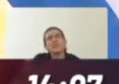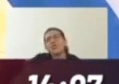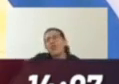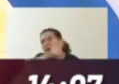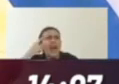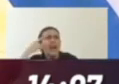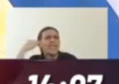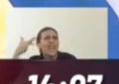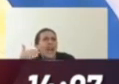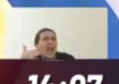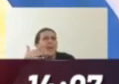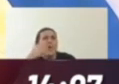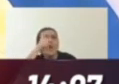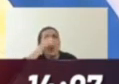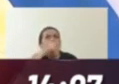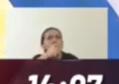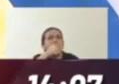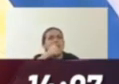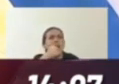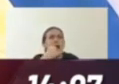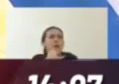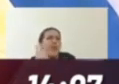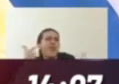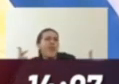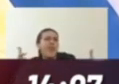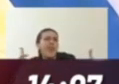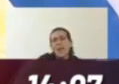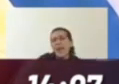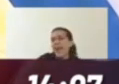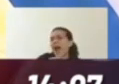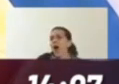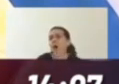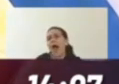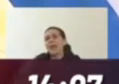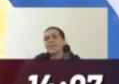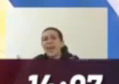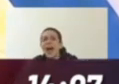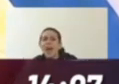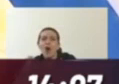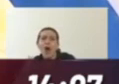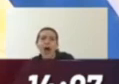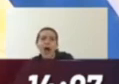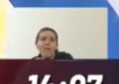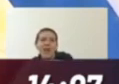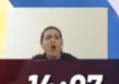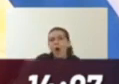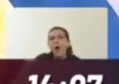de los domingos y todos extrañamos el asado con los amigos, todos extrañamos jugar el